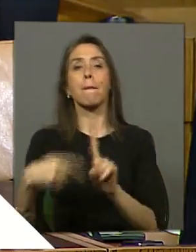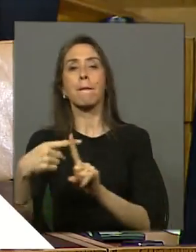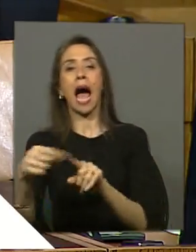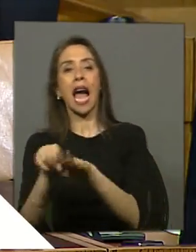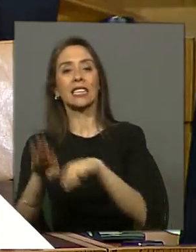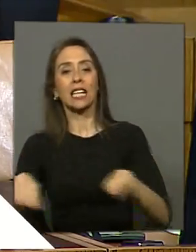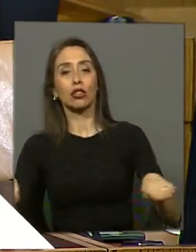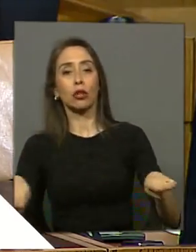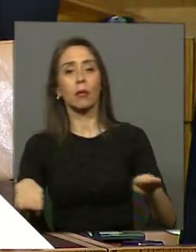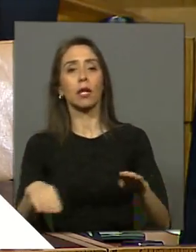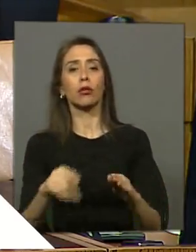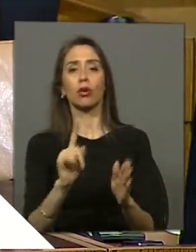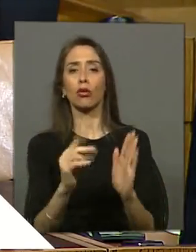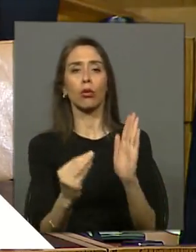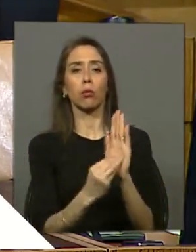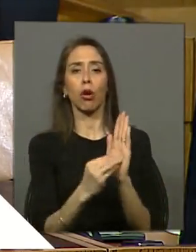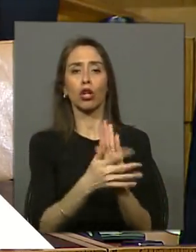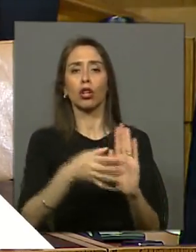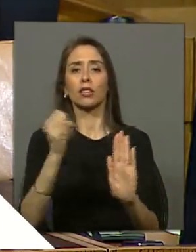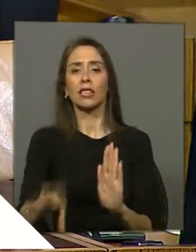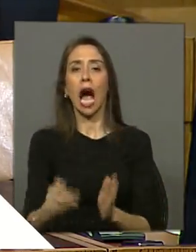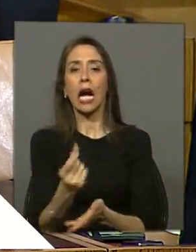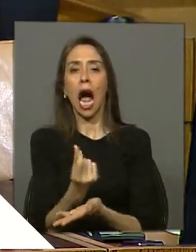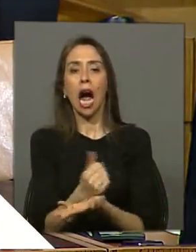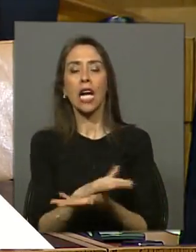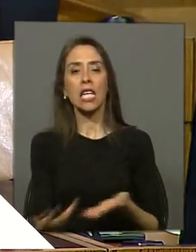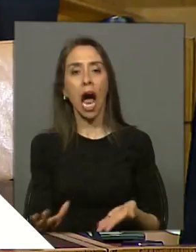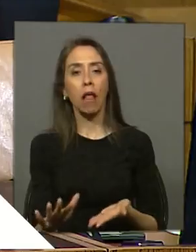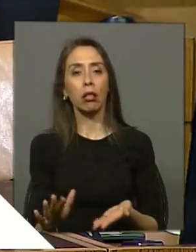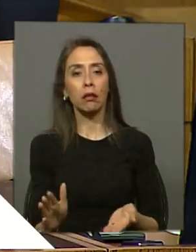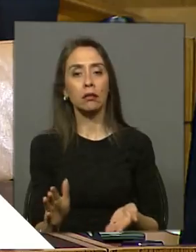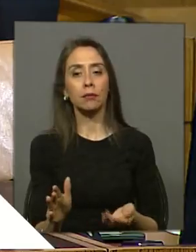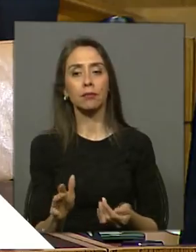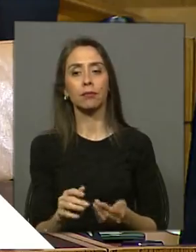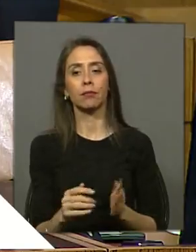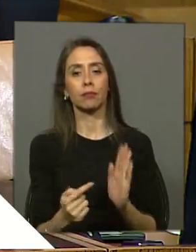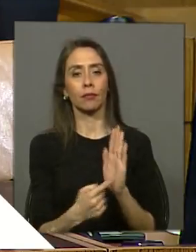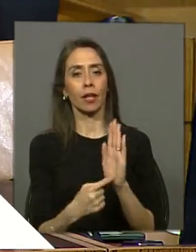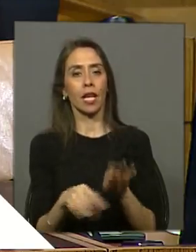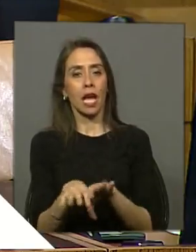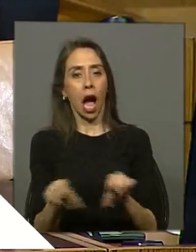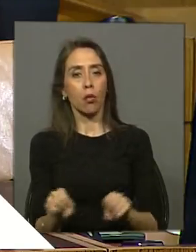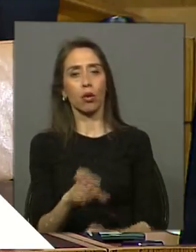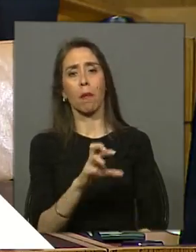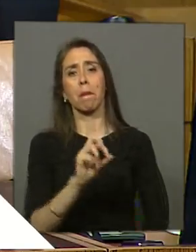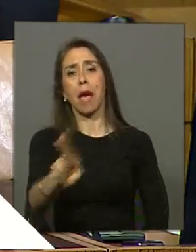tercero este acuerdo es aún peor en otro sentido